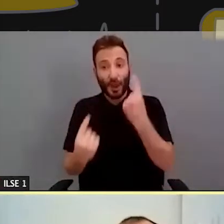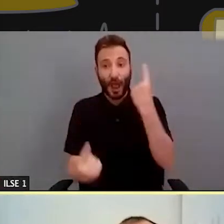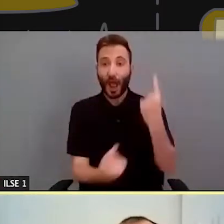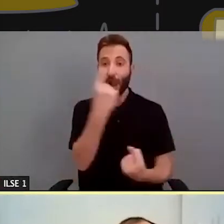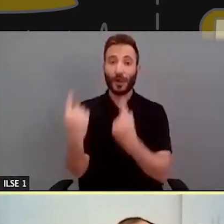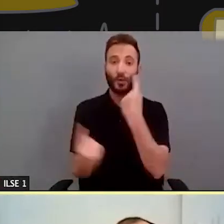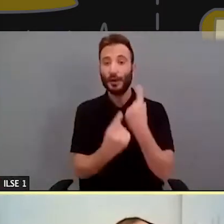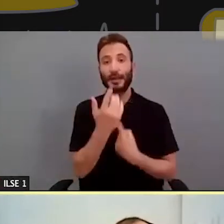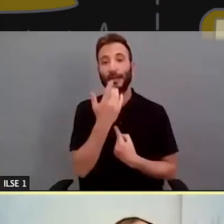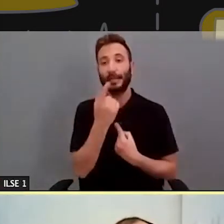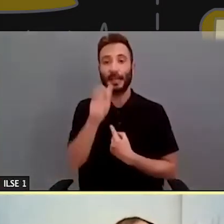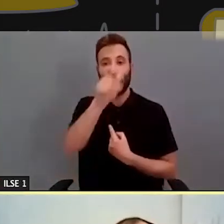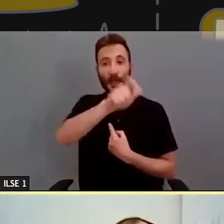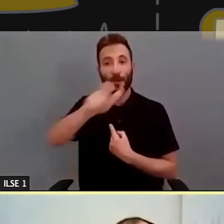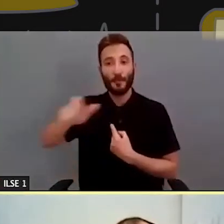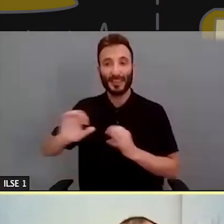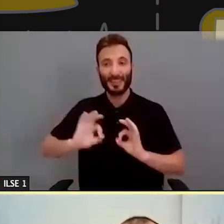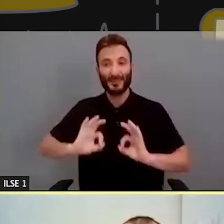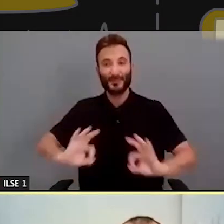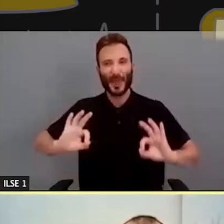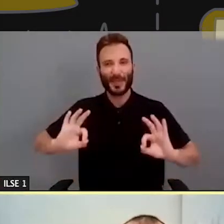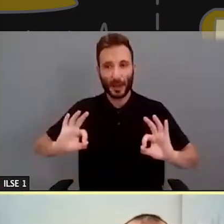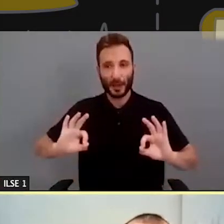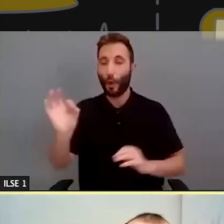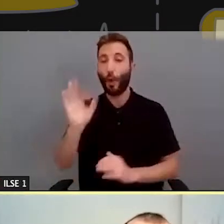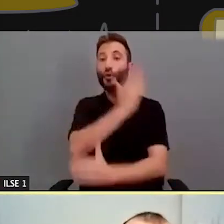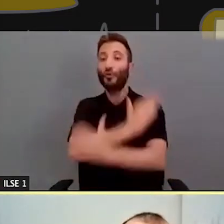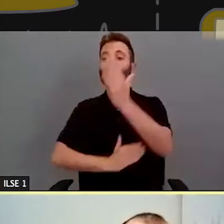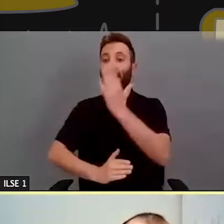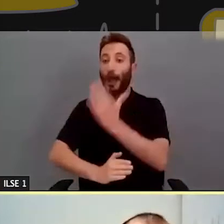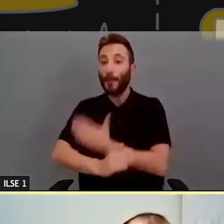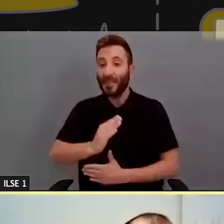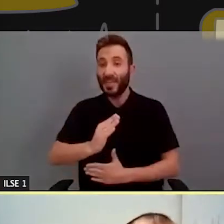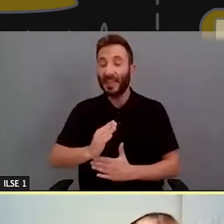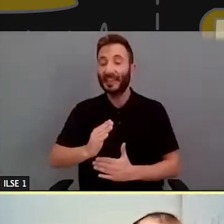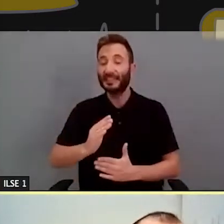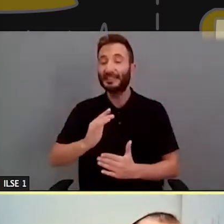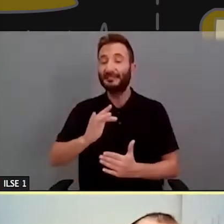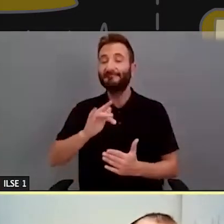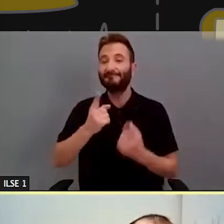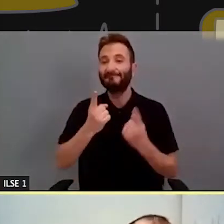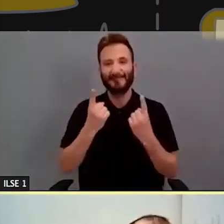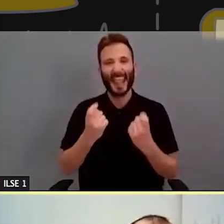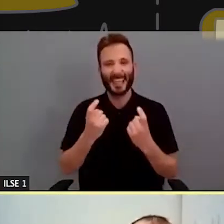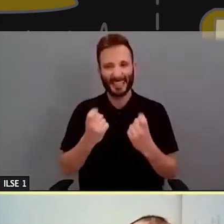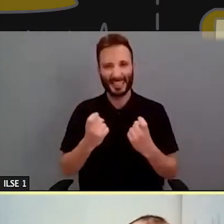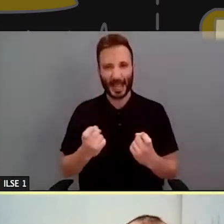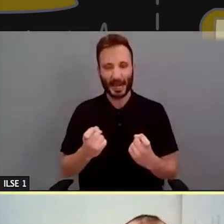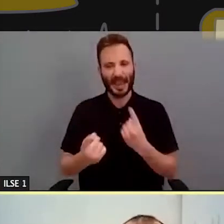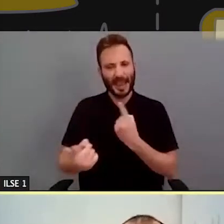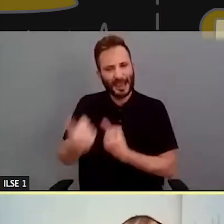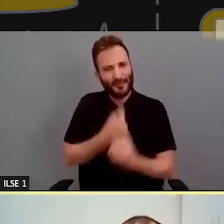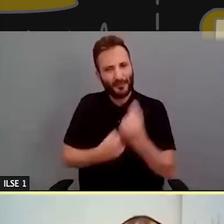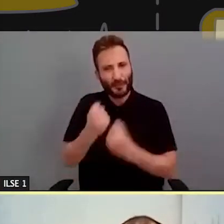tienen necesidades muy especiales o discapacidades que necesitan tener una información previa de